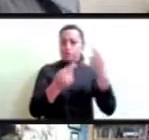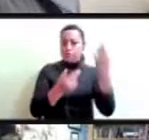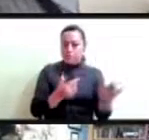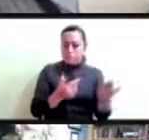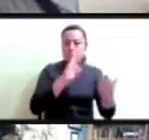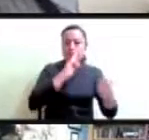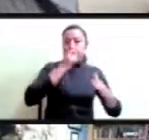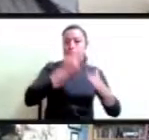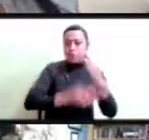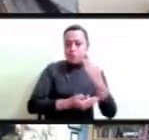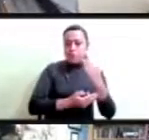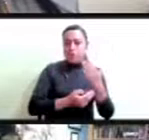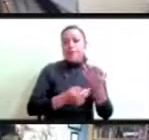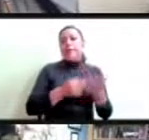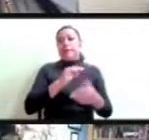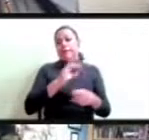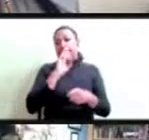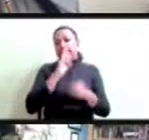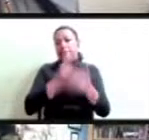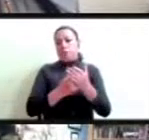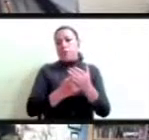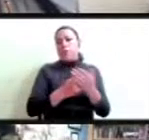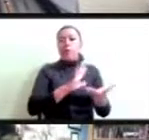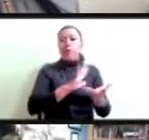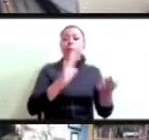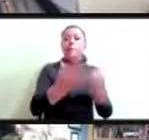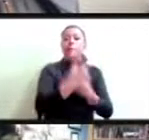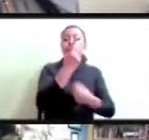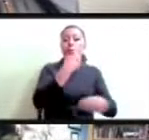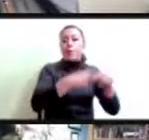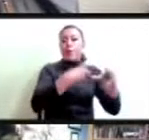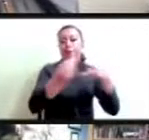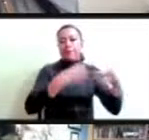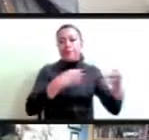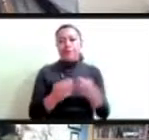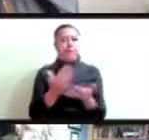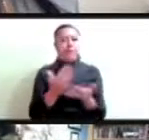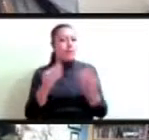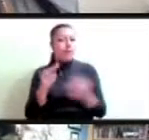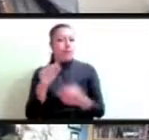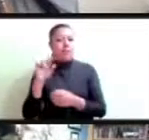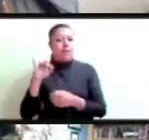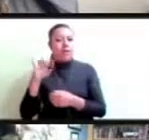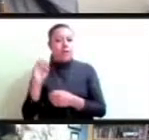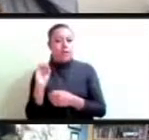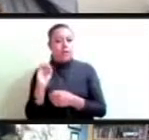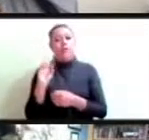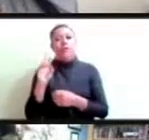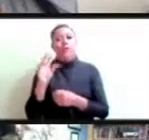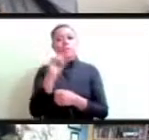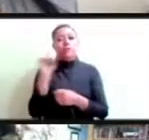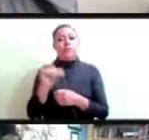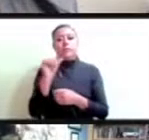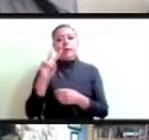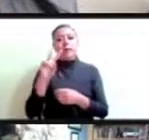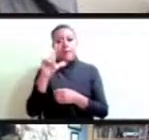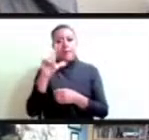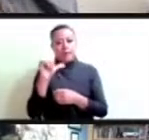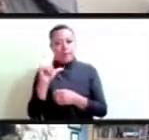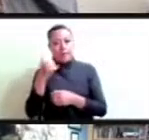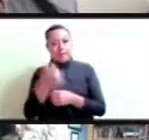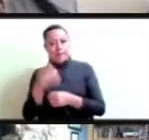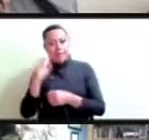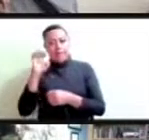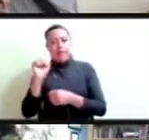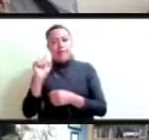de la pandemia. En ese sentido, Mario Romero Zavala y Lorian Despejel han venido haciendo un trabajo destacado de